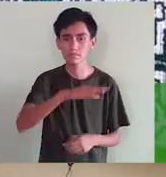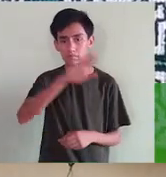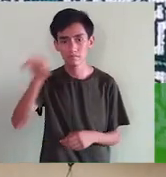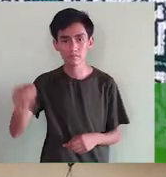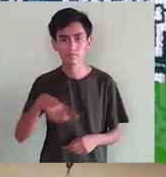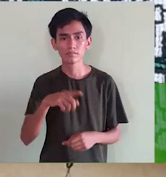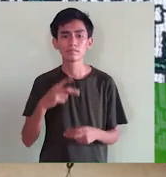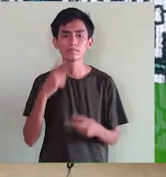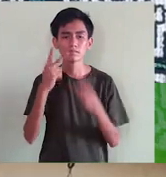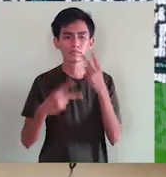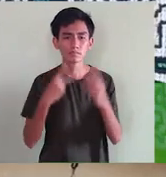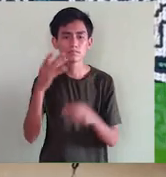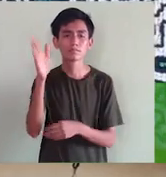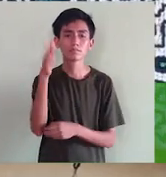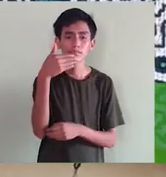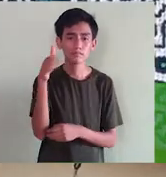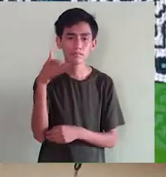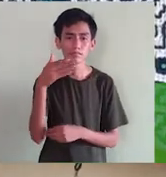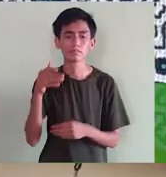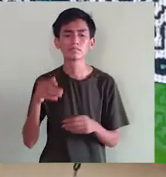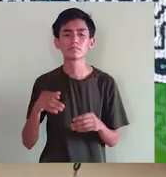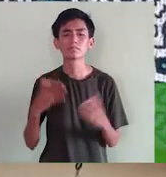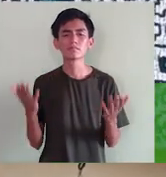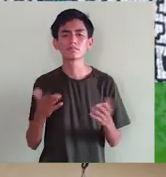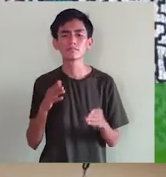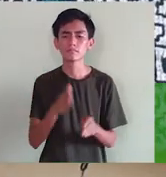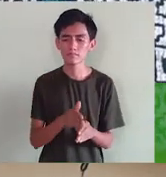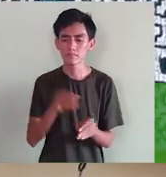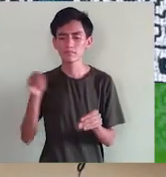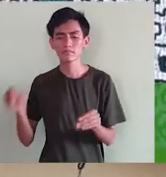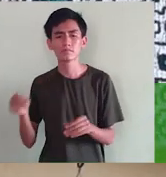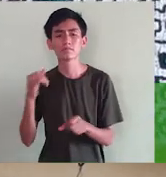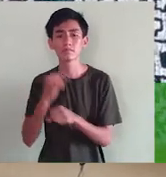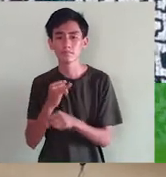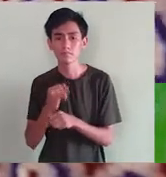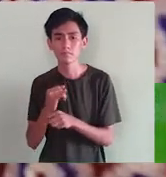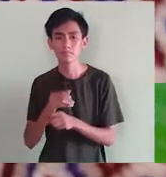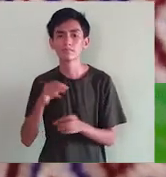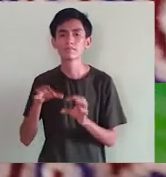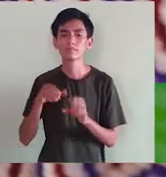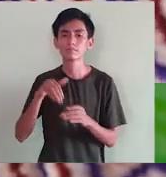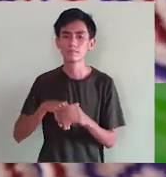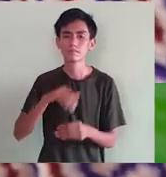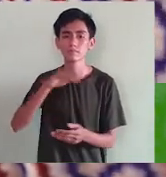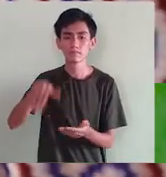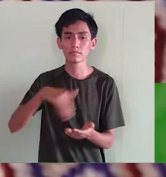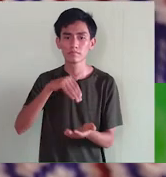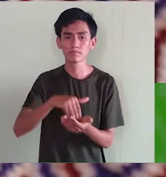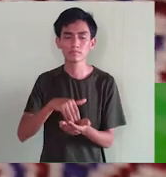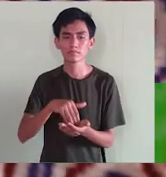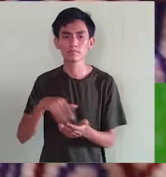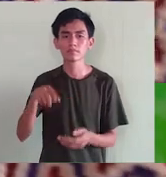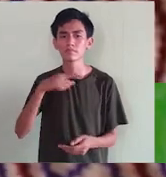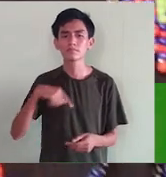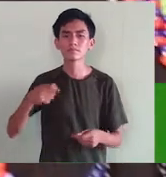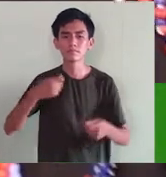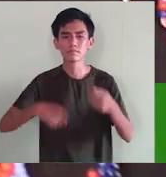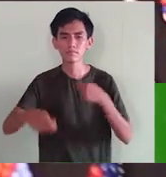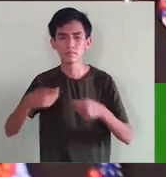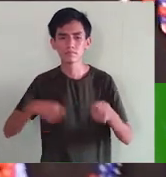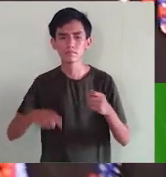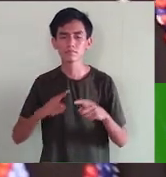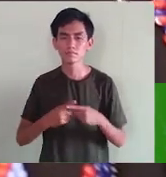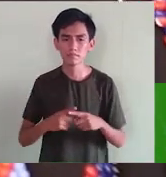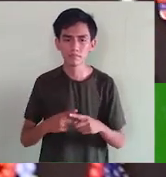encuentra ubicada al costado de la iglesia del Señor de Lourdes, donde estamos vendiendo artesanía, como